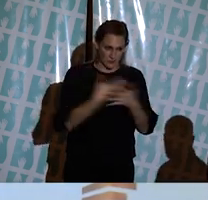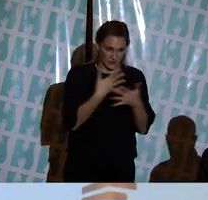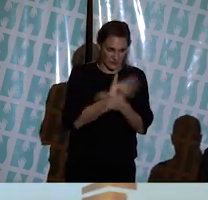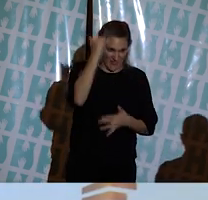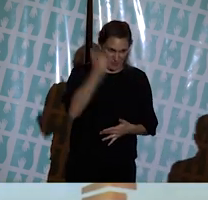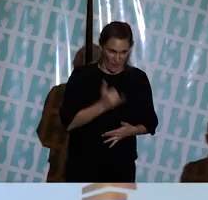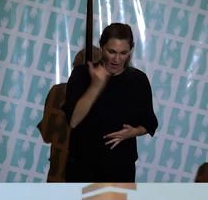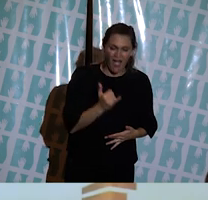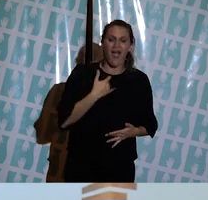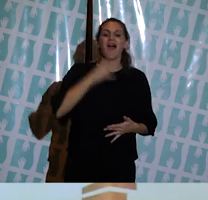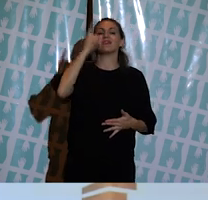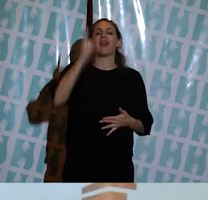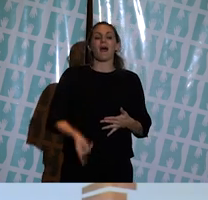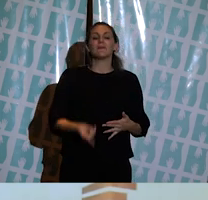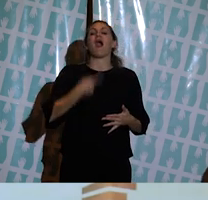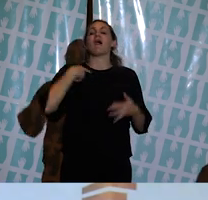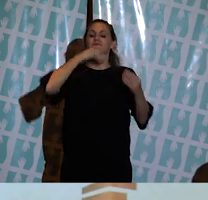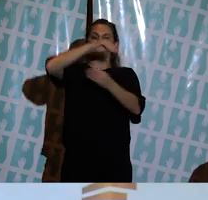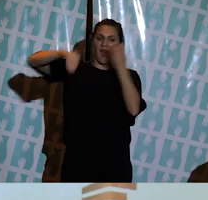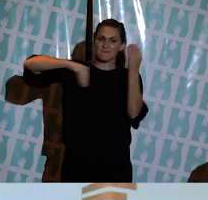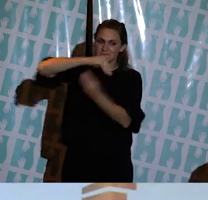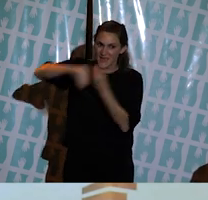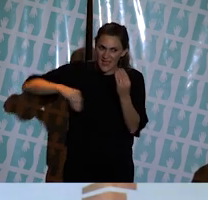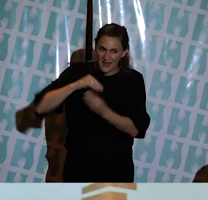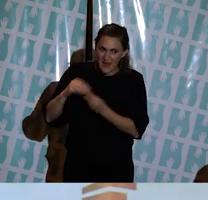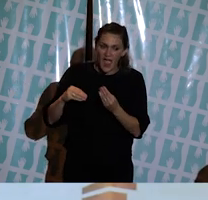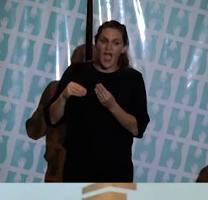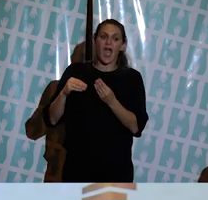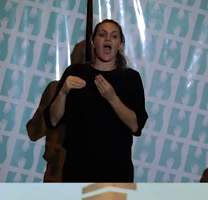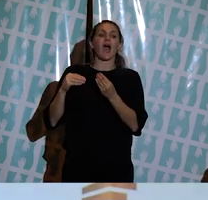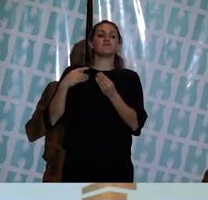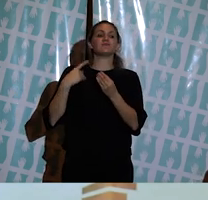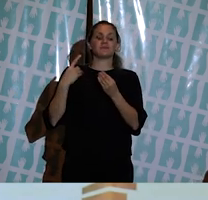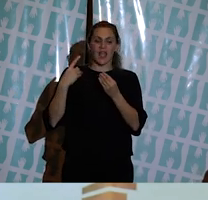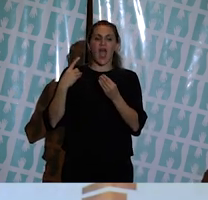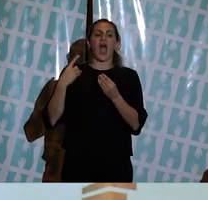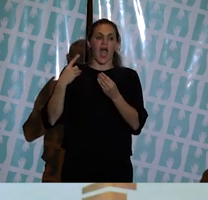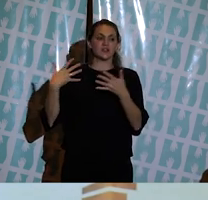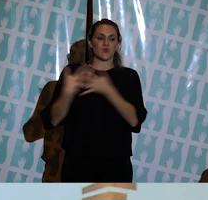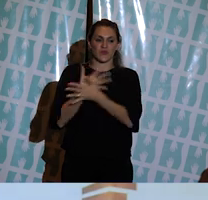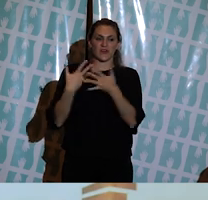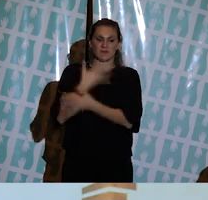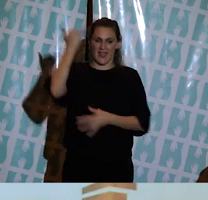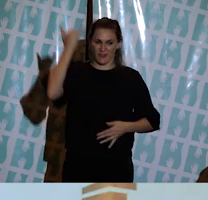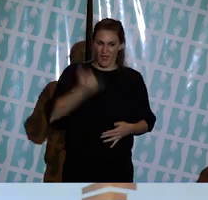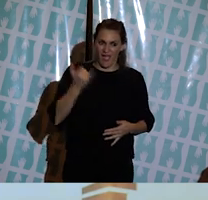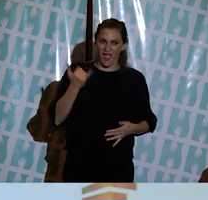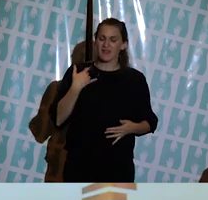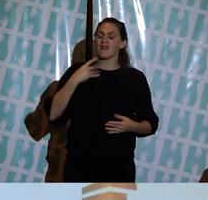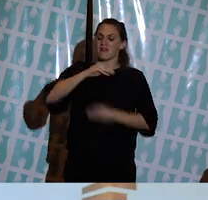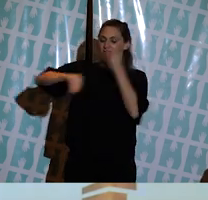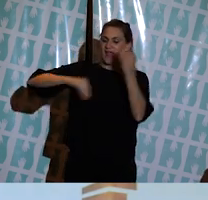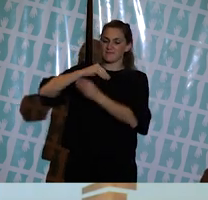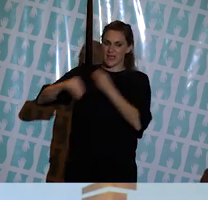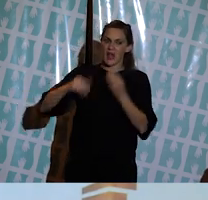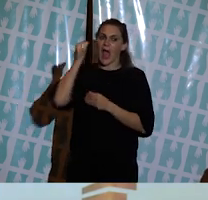Yo les digo, también la familia se rasca la herida protegiendo a un ser querido